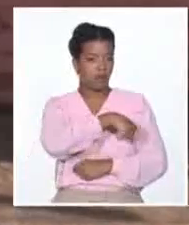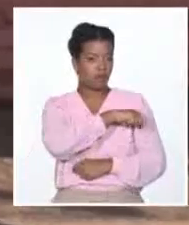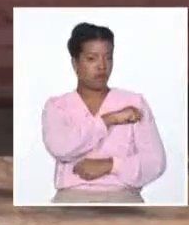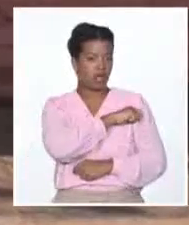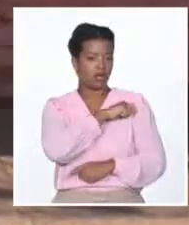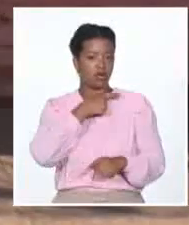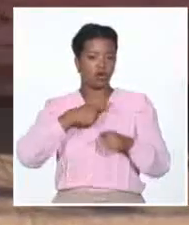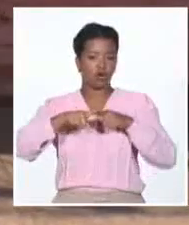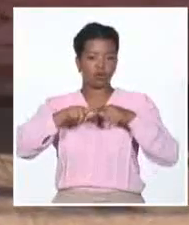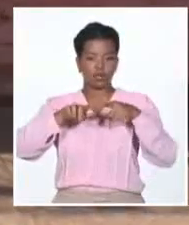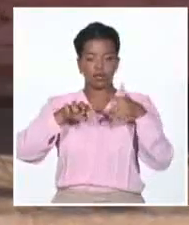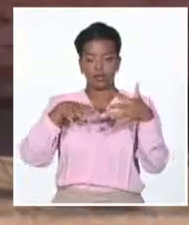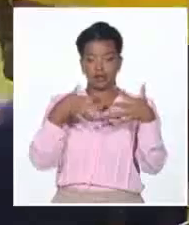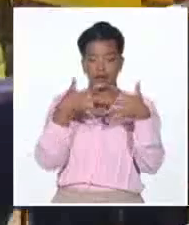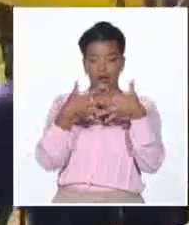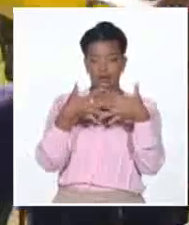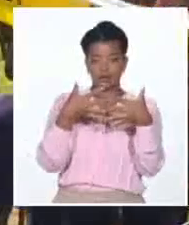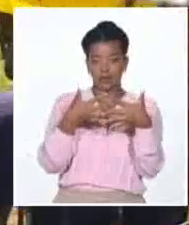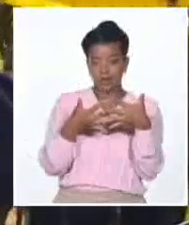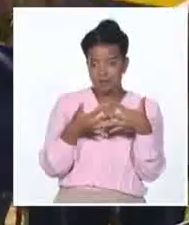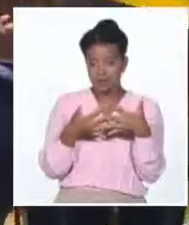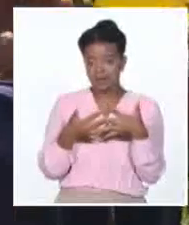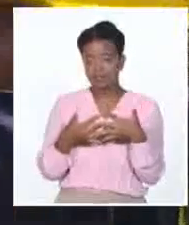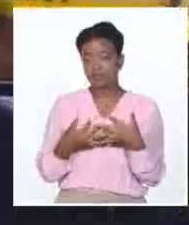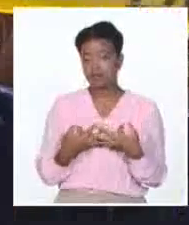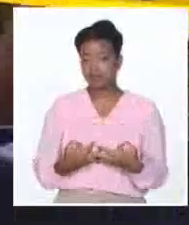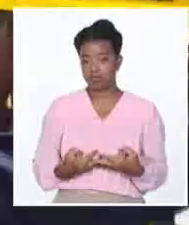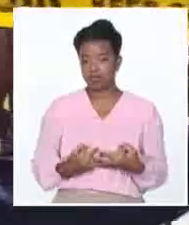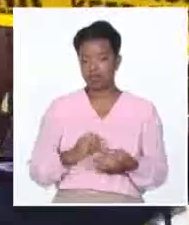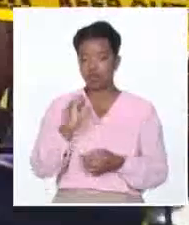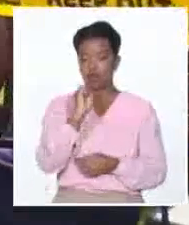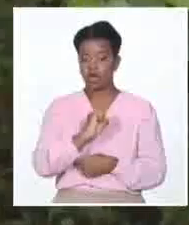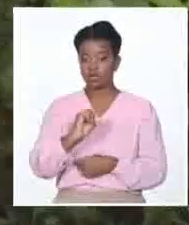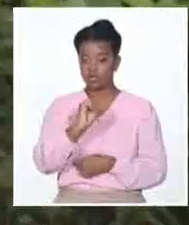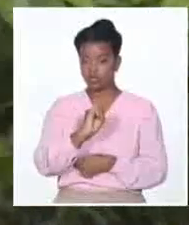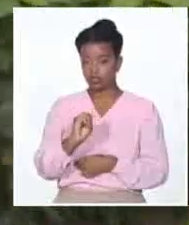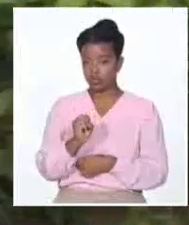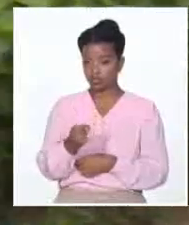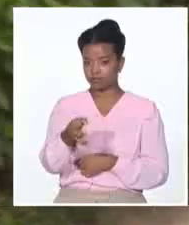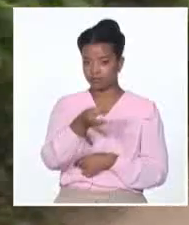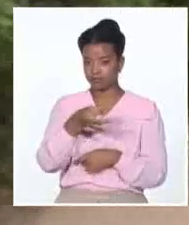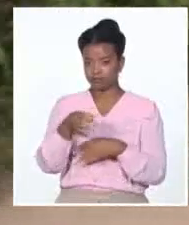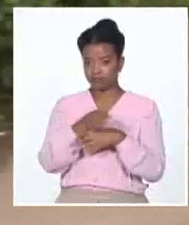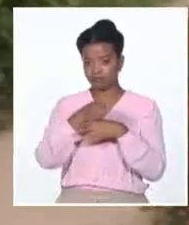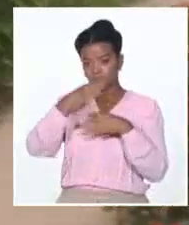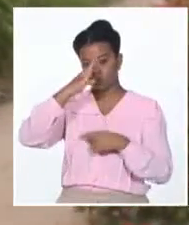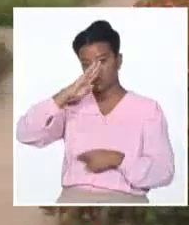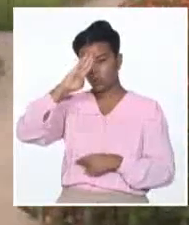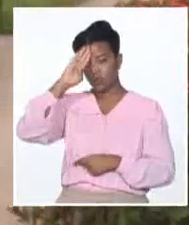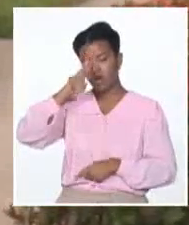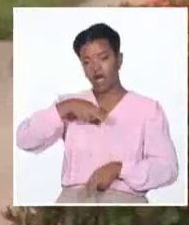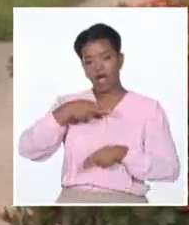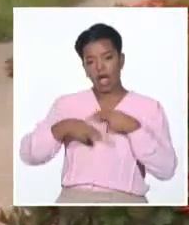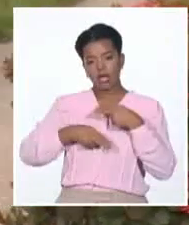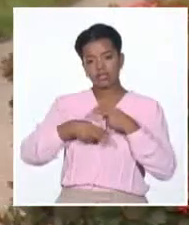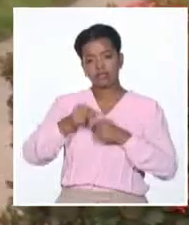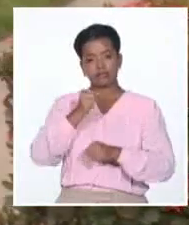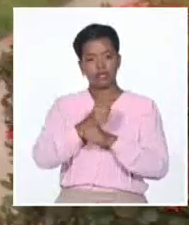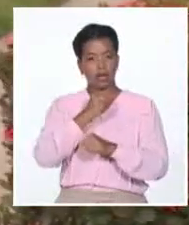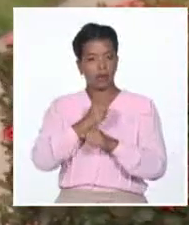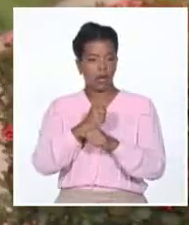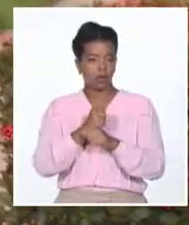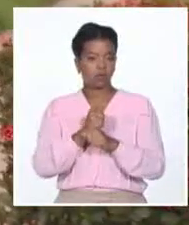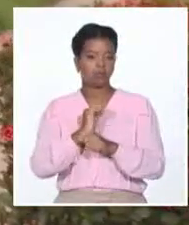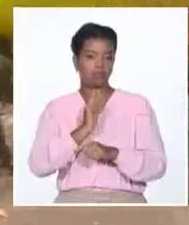entidades gubernamentales, las organizaciones de masas y sociales en todos los municipios del país, se realizan acciones preventivo-profilácticas